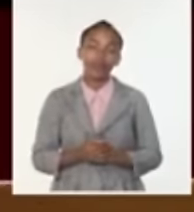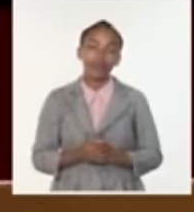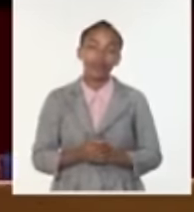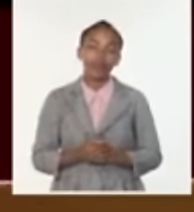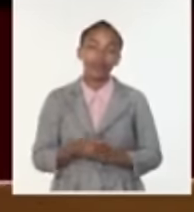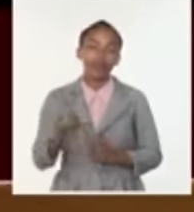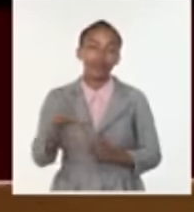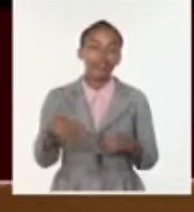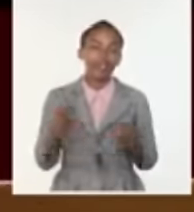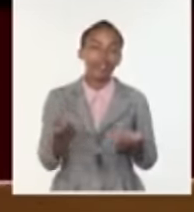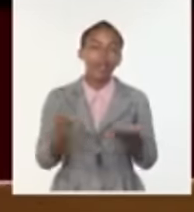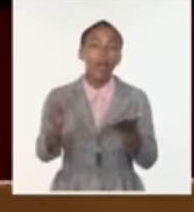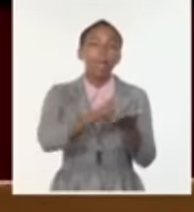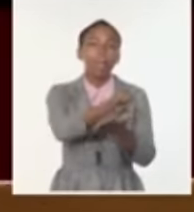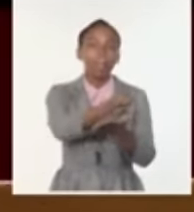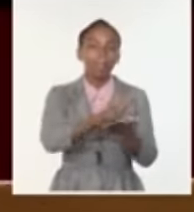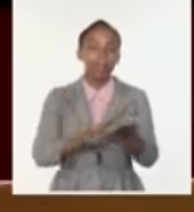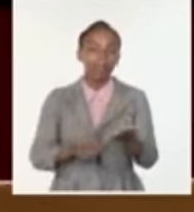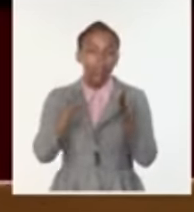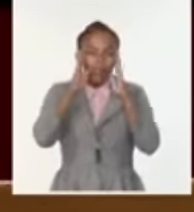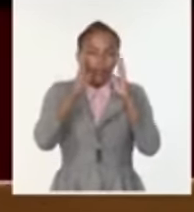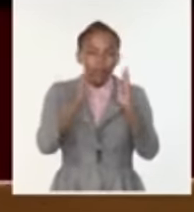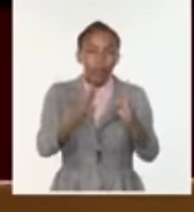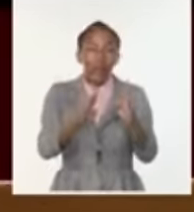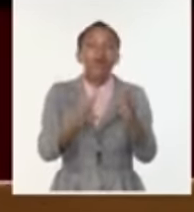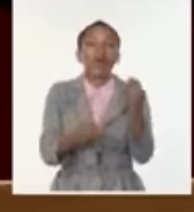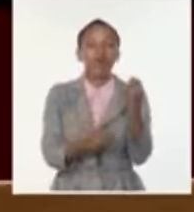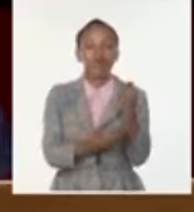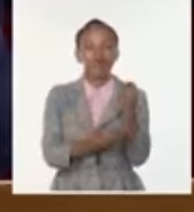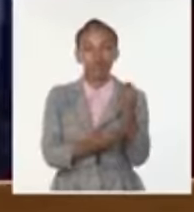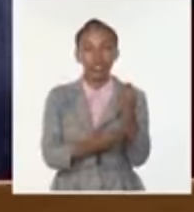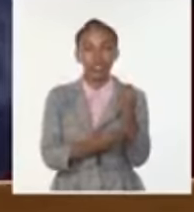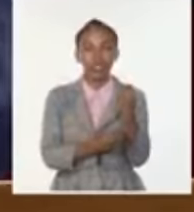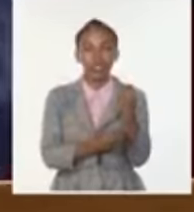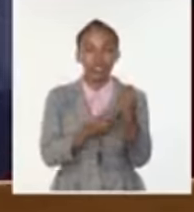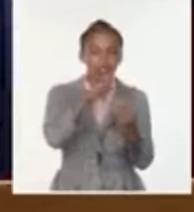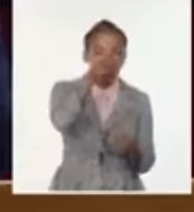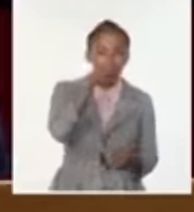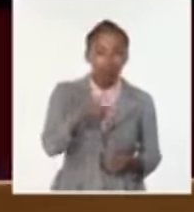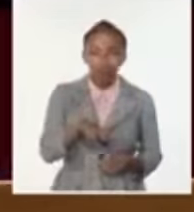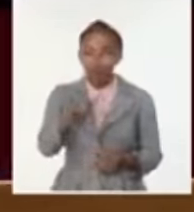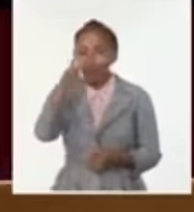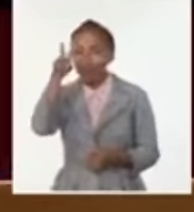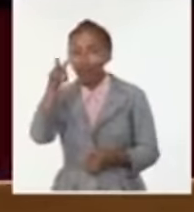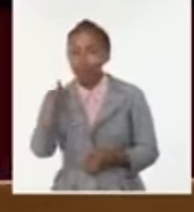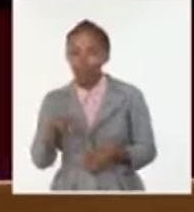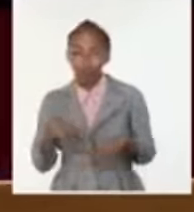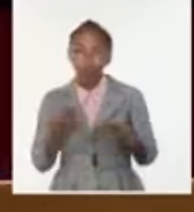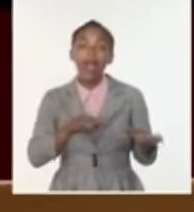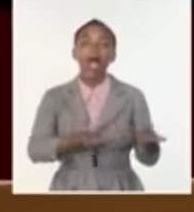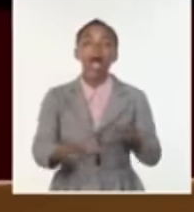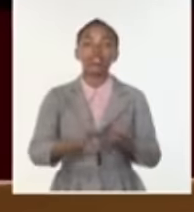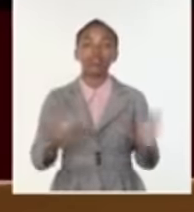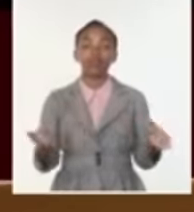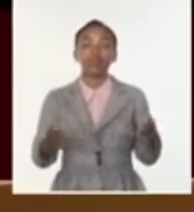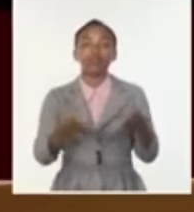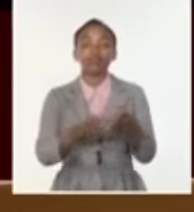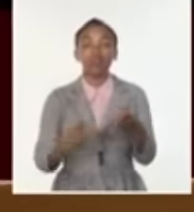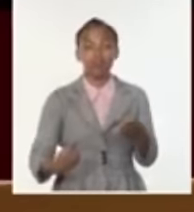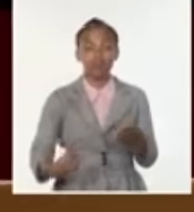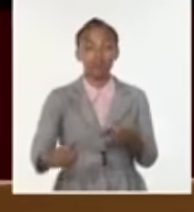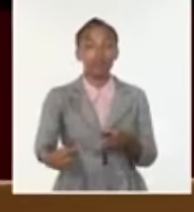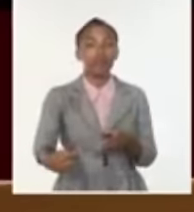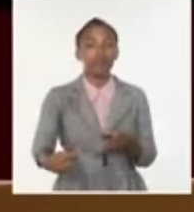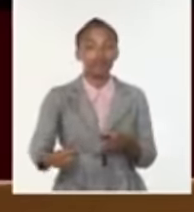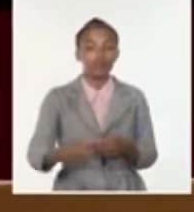tomaron decisiones dirigidas a fortalecer la inspección a fin de realizar acciones conjuntas y sistemáticas